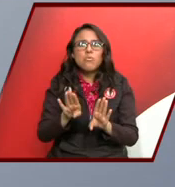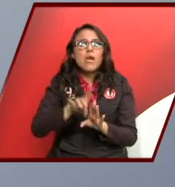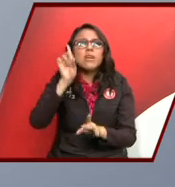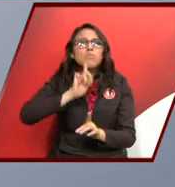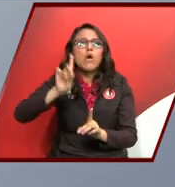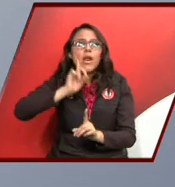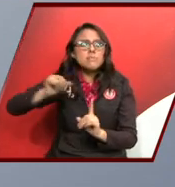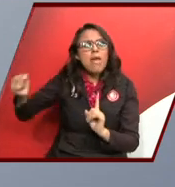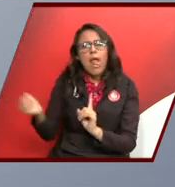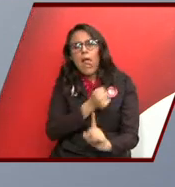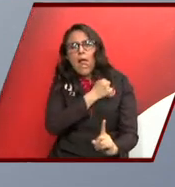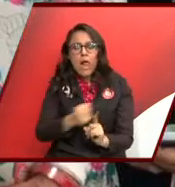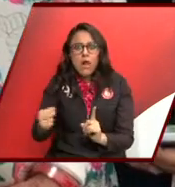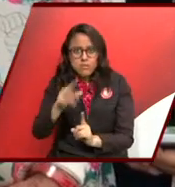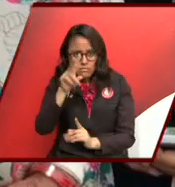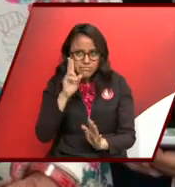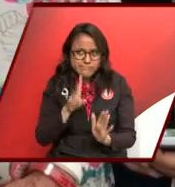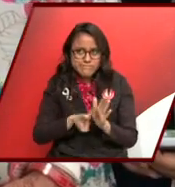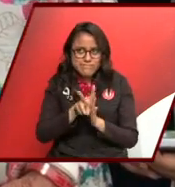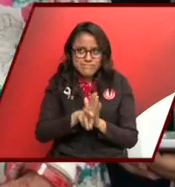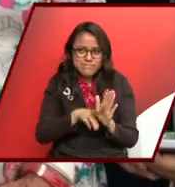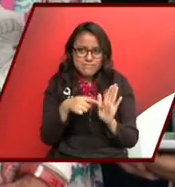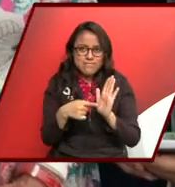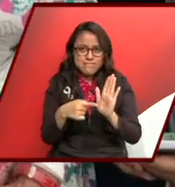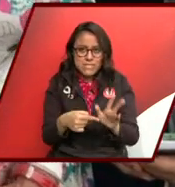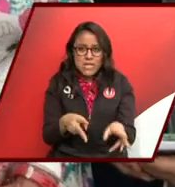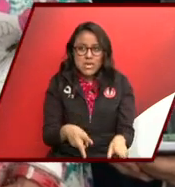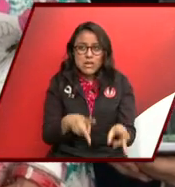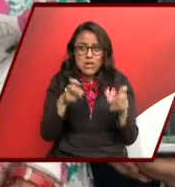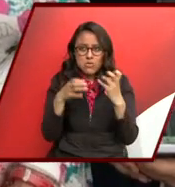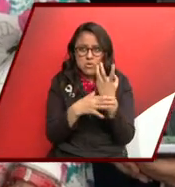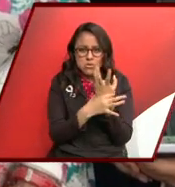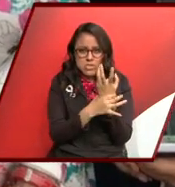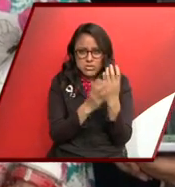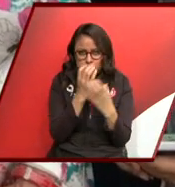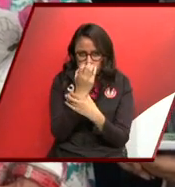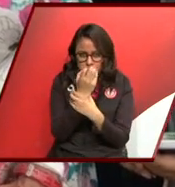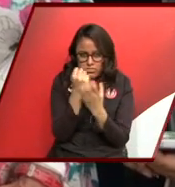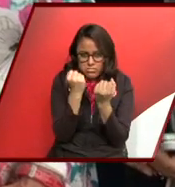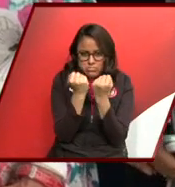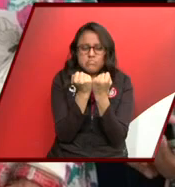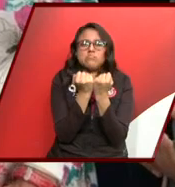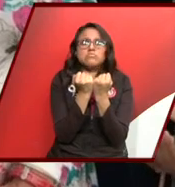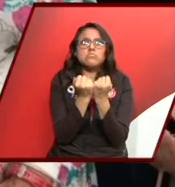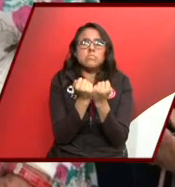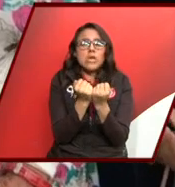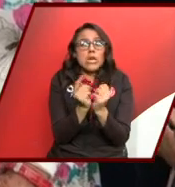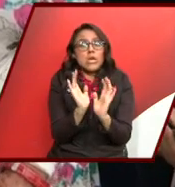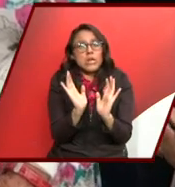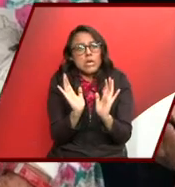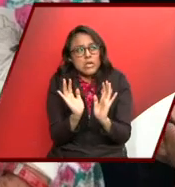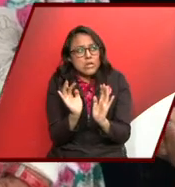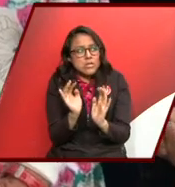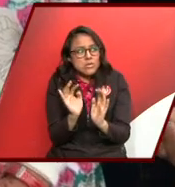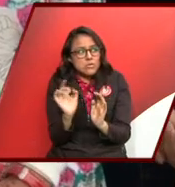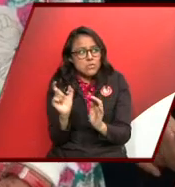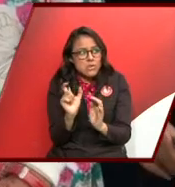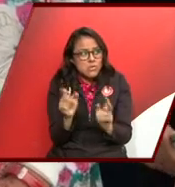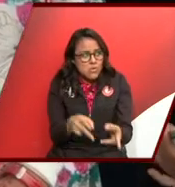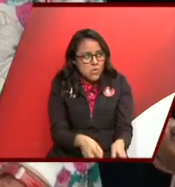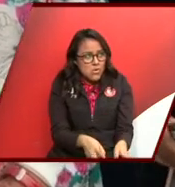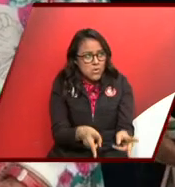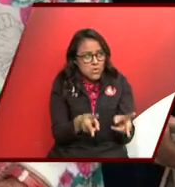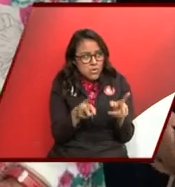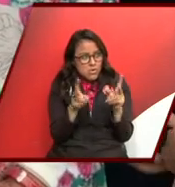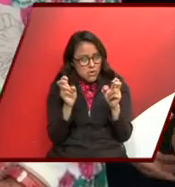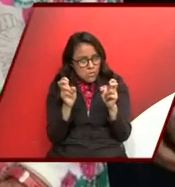las señoras, ahí está el video que no nos deja mentir. Y si les robaron las esposas, yo fui uniformado y cuando te roban el